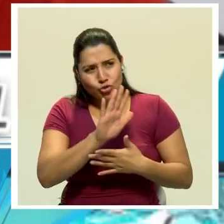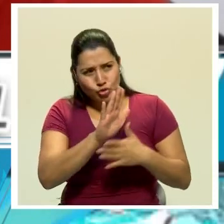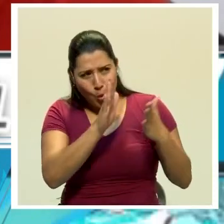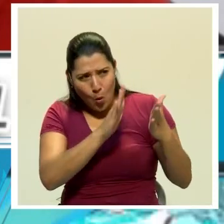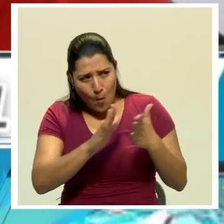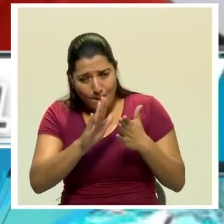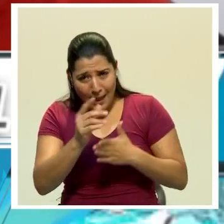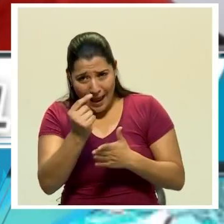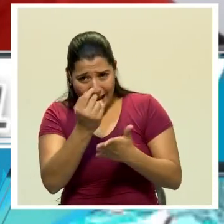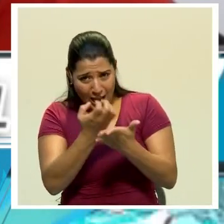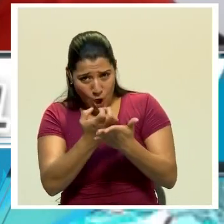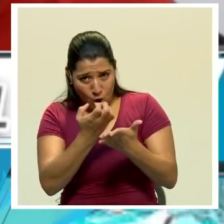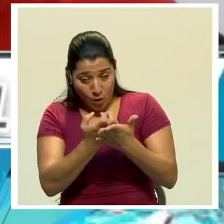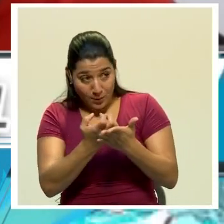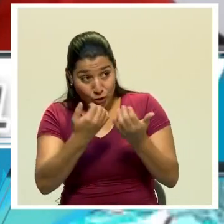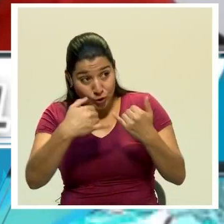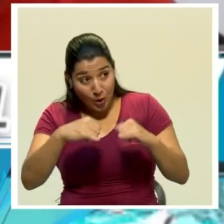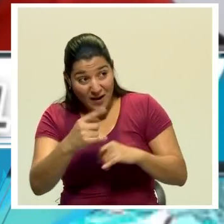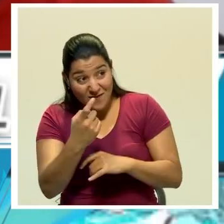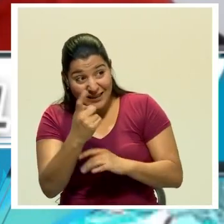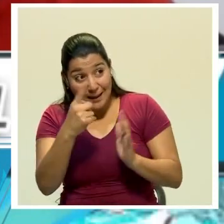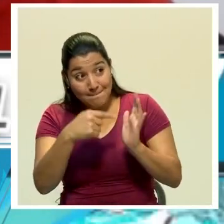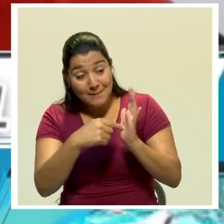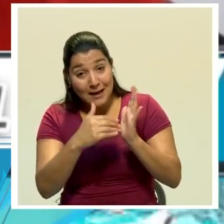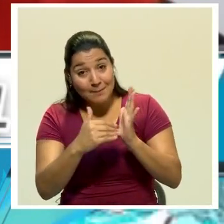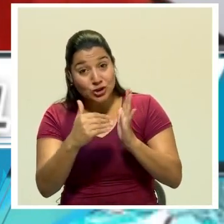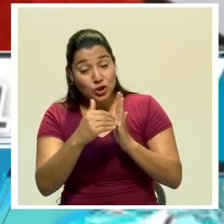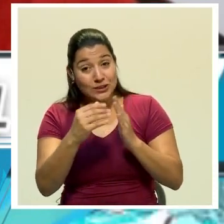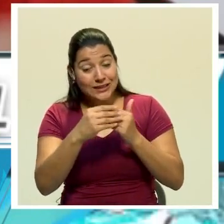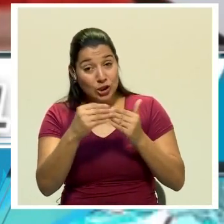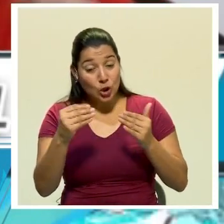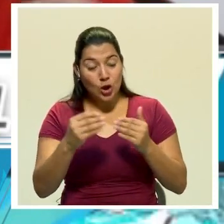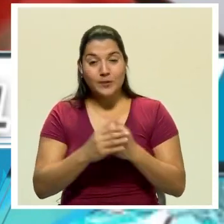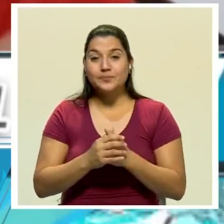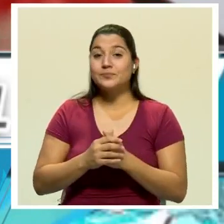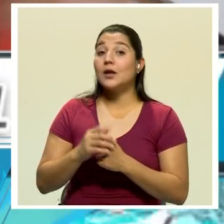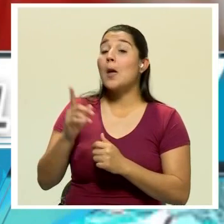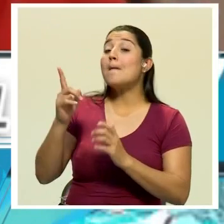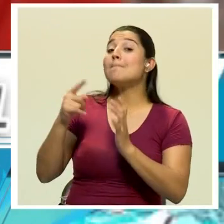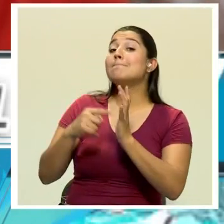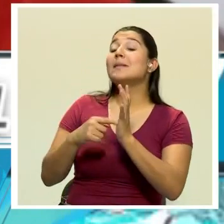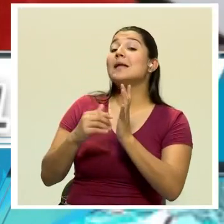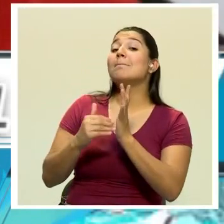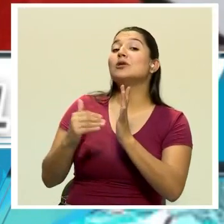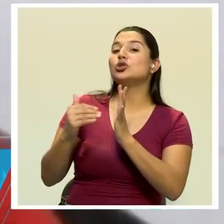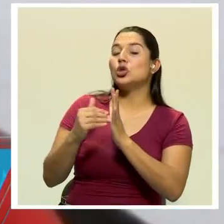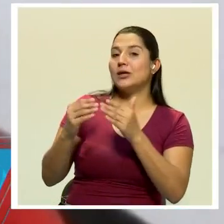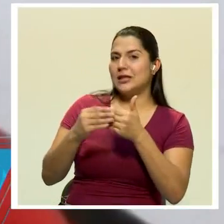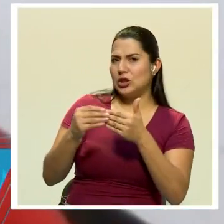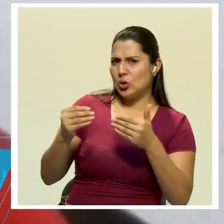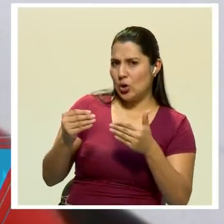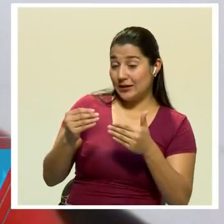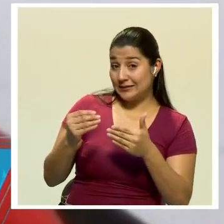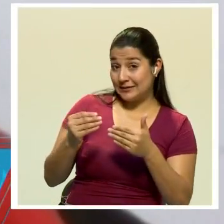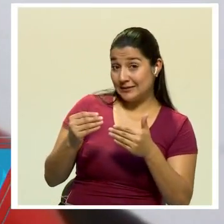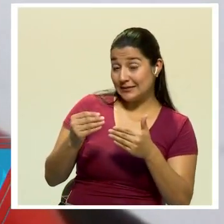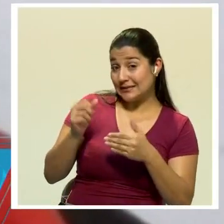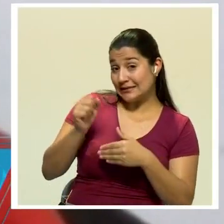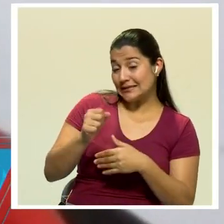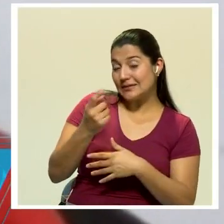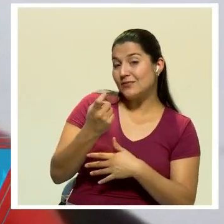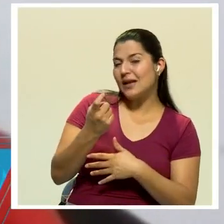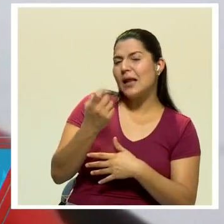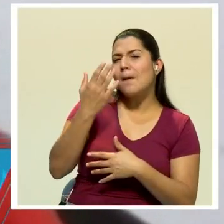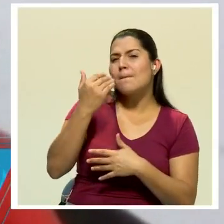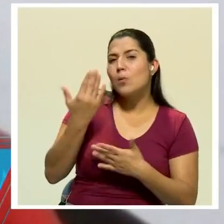Faltan 1.000 millones de dólares. Los 1.000 millones de dólares precisamente es porque es a través de